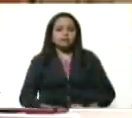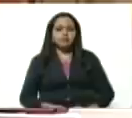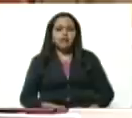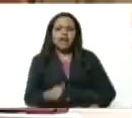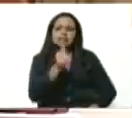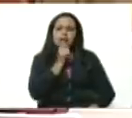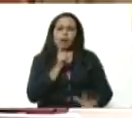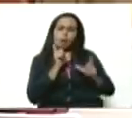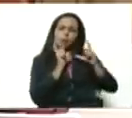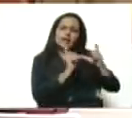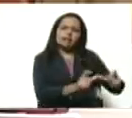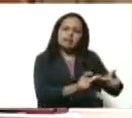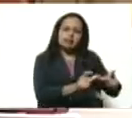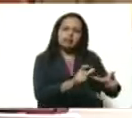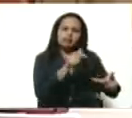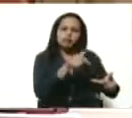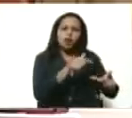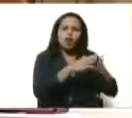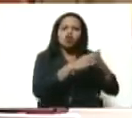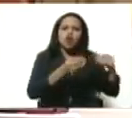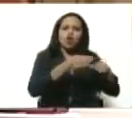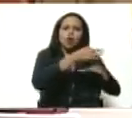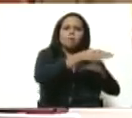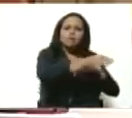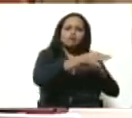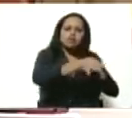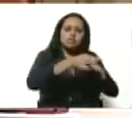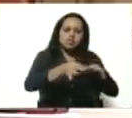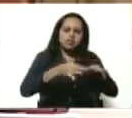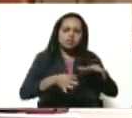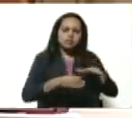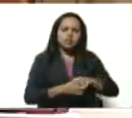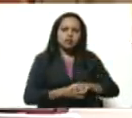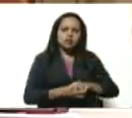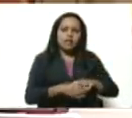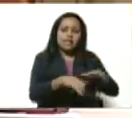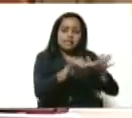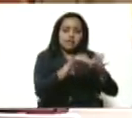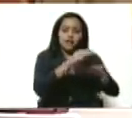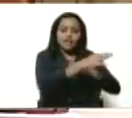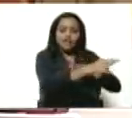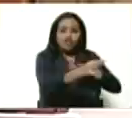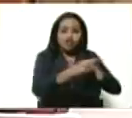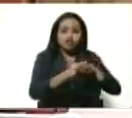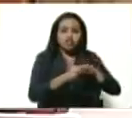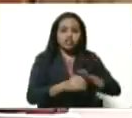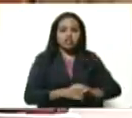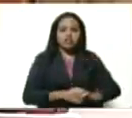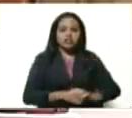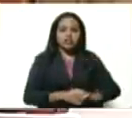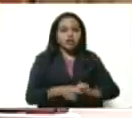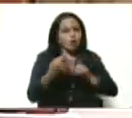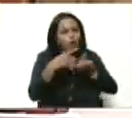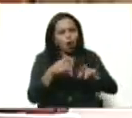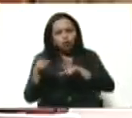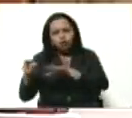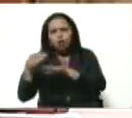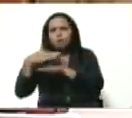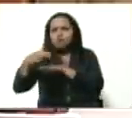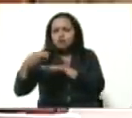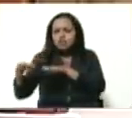cuarentena radical todos los municipios fronterizos y el resto de los municipios quedan